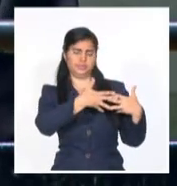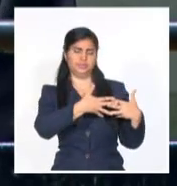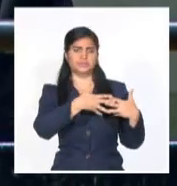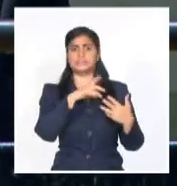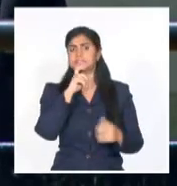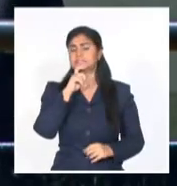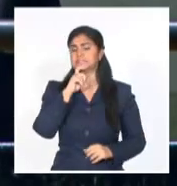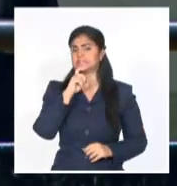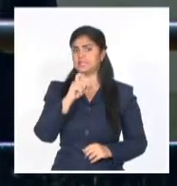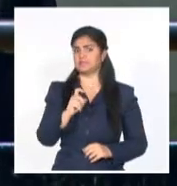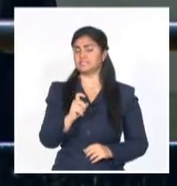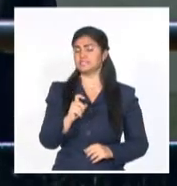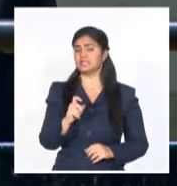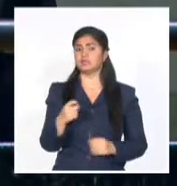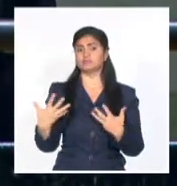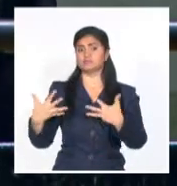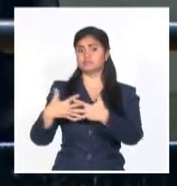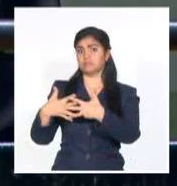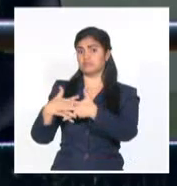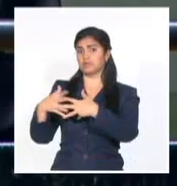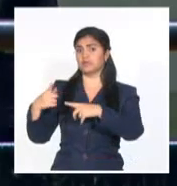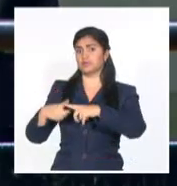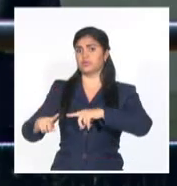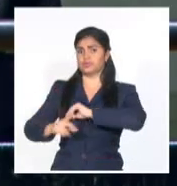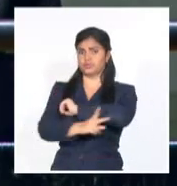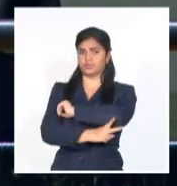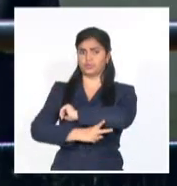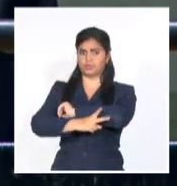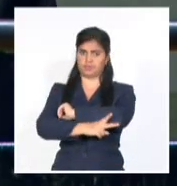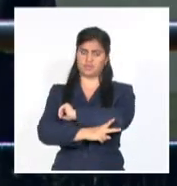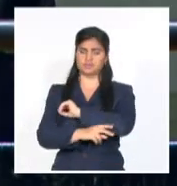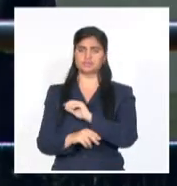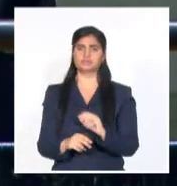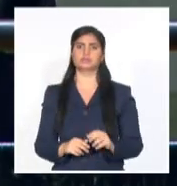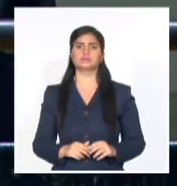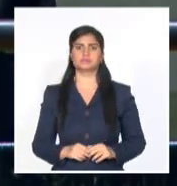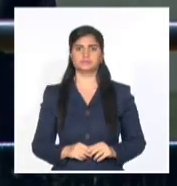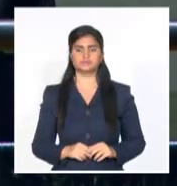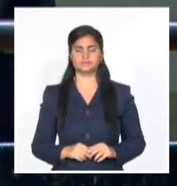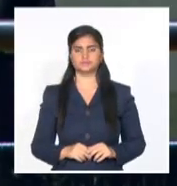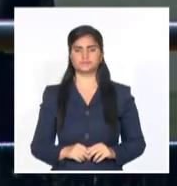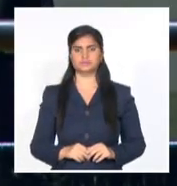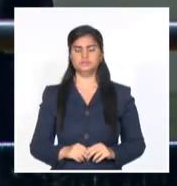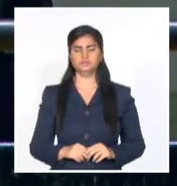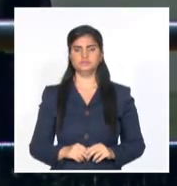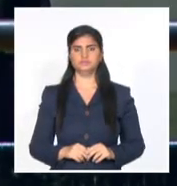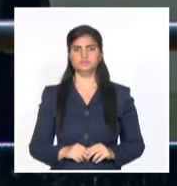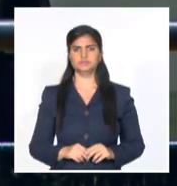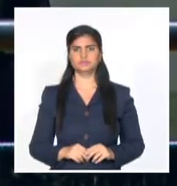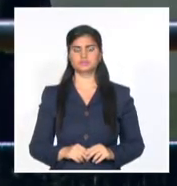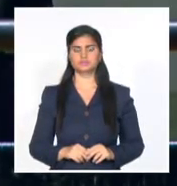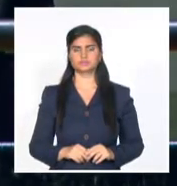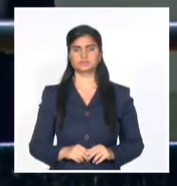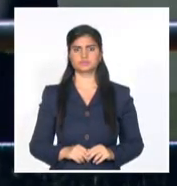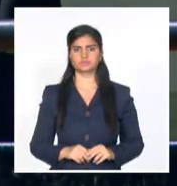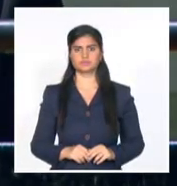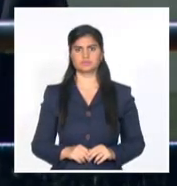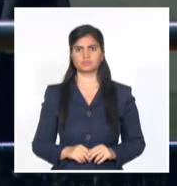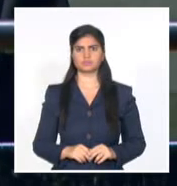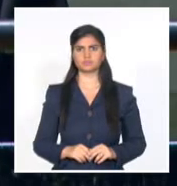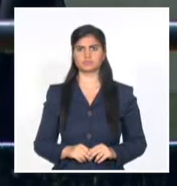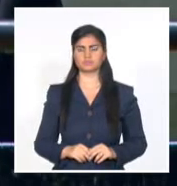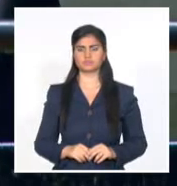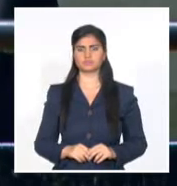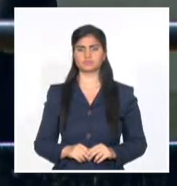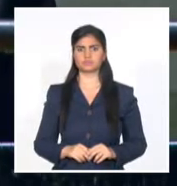ni siquiera a privados ni de instituciones financieras multilaterales. Las